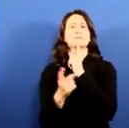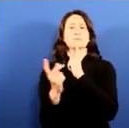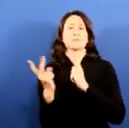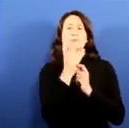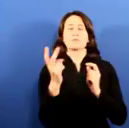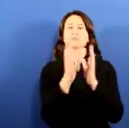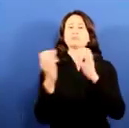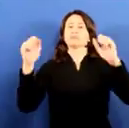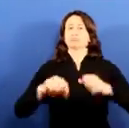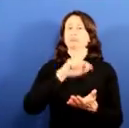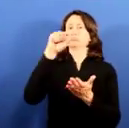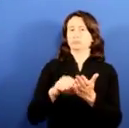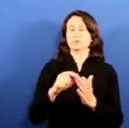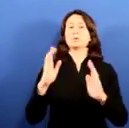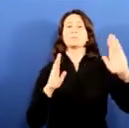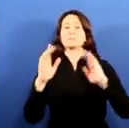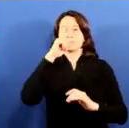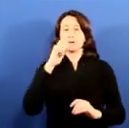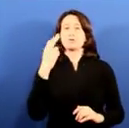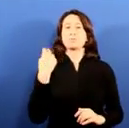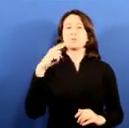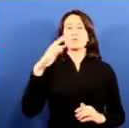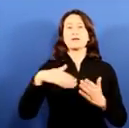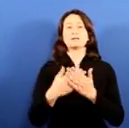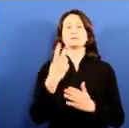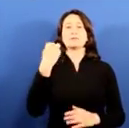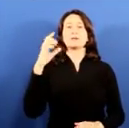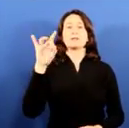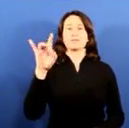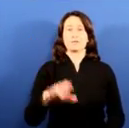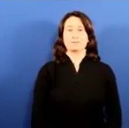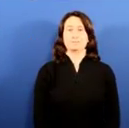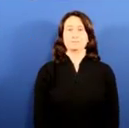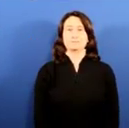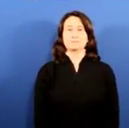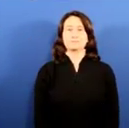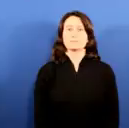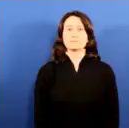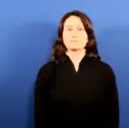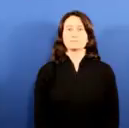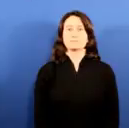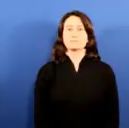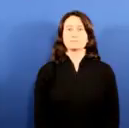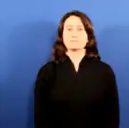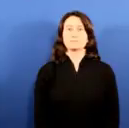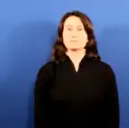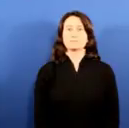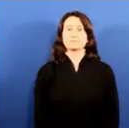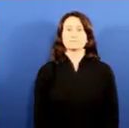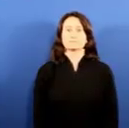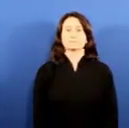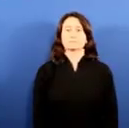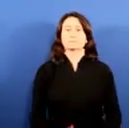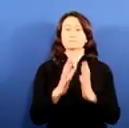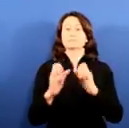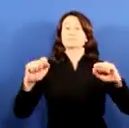mantenimiento y desarrollo del servicio de atención a personas emprendedoras, conocido también como Servicio de Ventanilla Empresarial. Según el